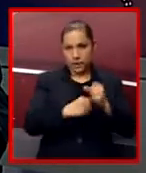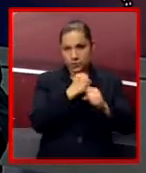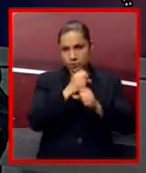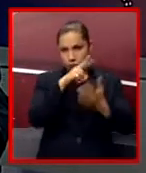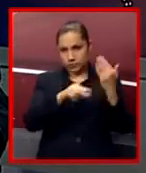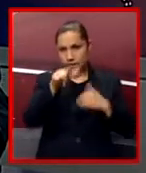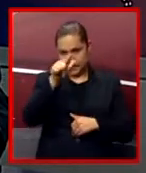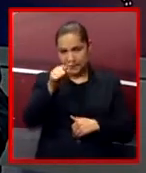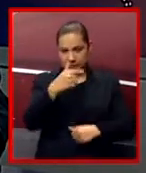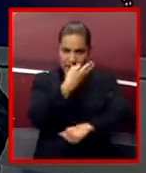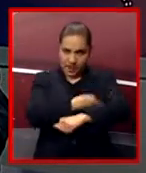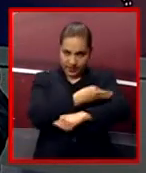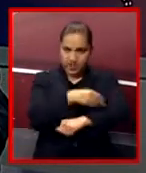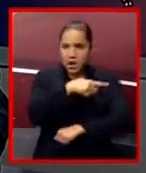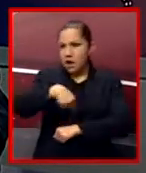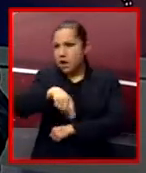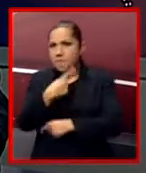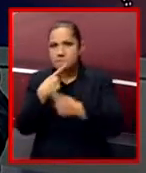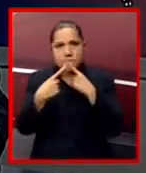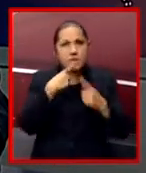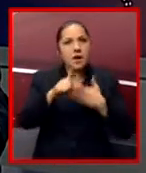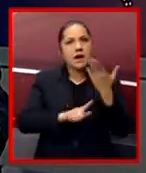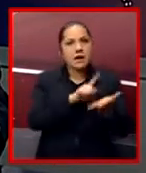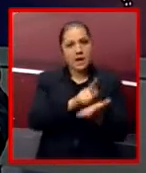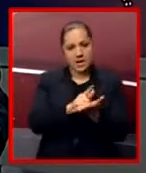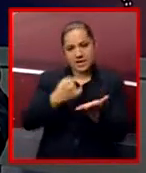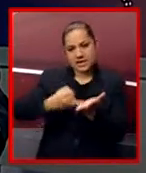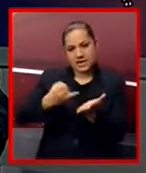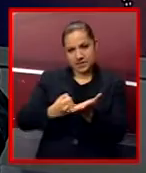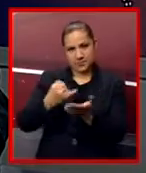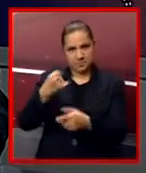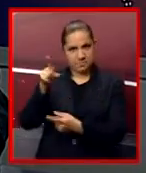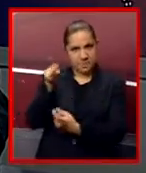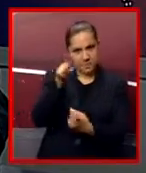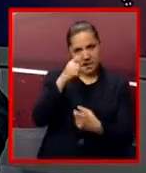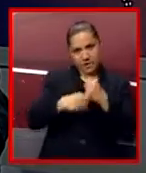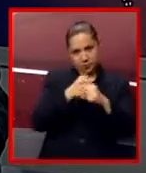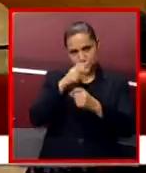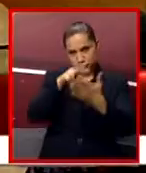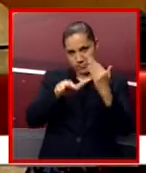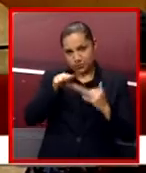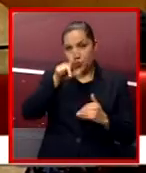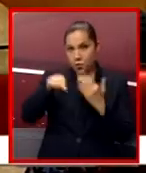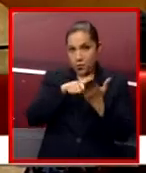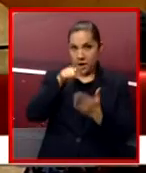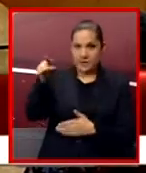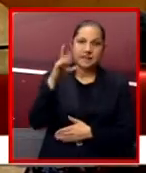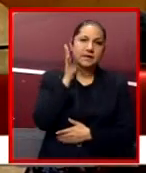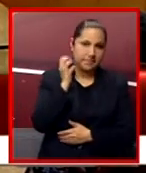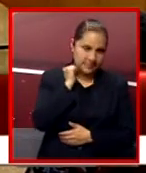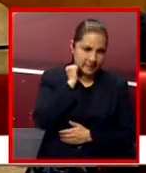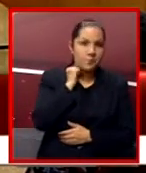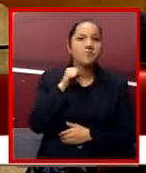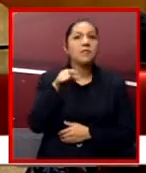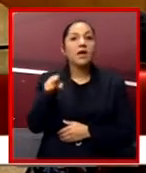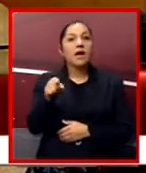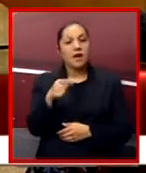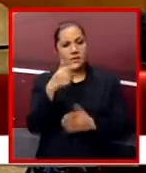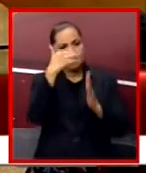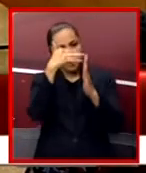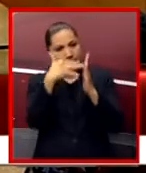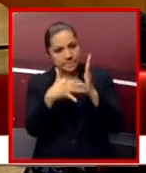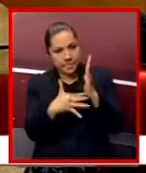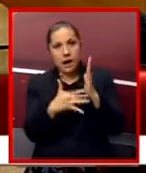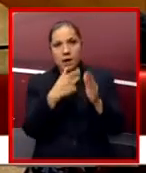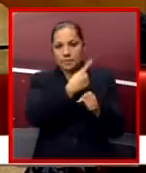2017 que inició la discusión de la Ley de Ingresos 2018 en el Pleno del Senado de la República, en donde luego de dispensarse la segunda lectura